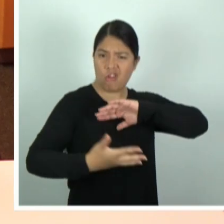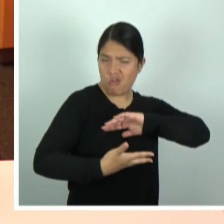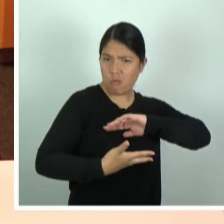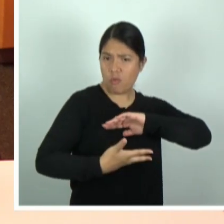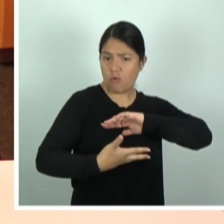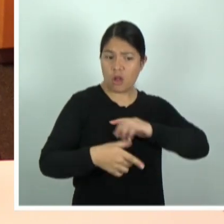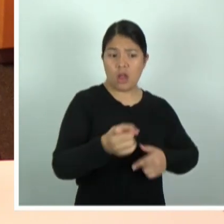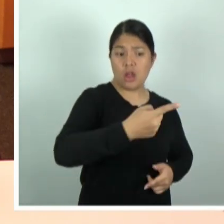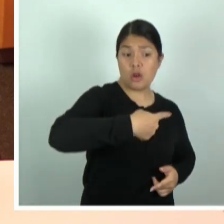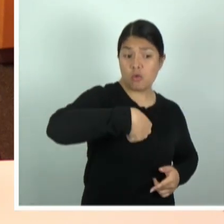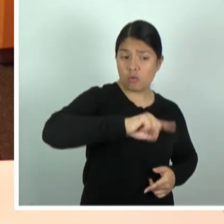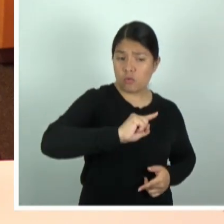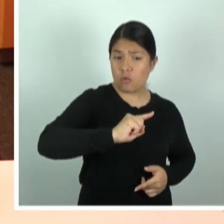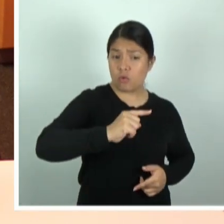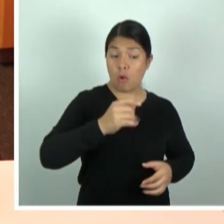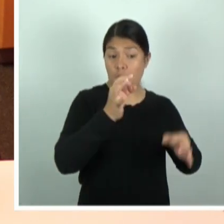fuésemos hechos justicia.